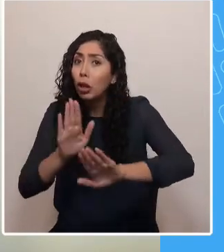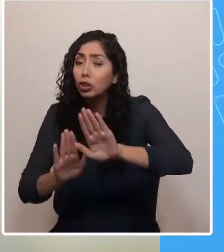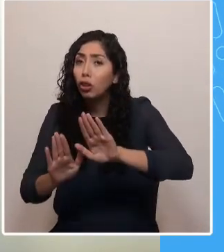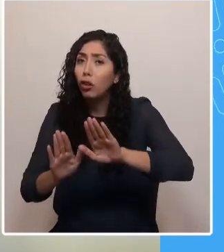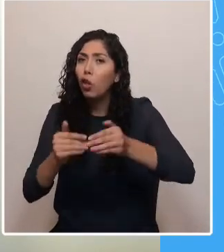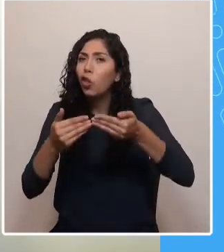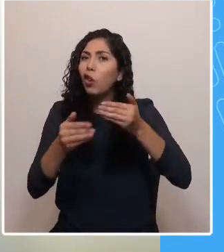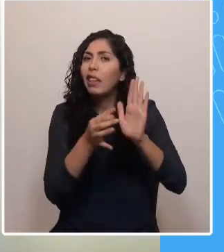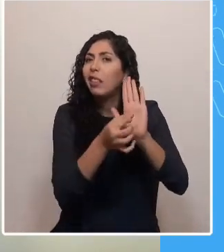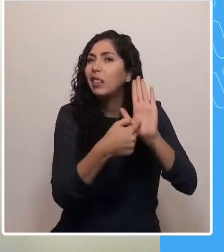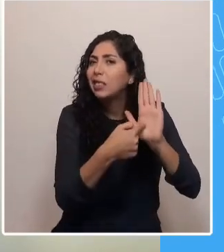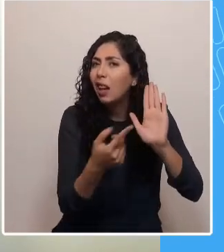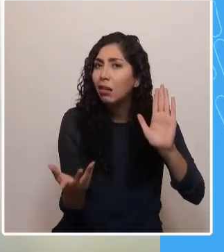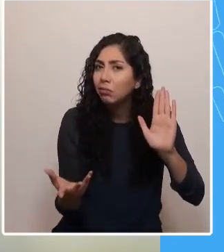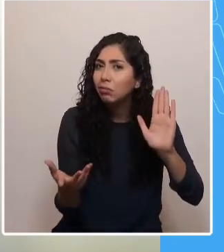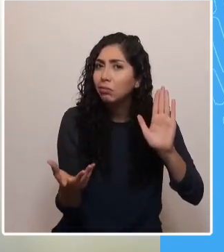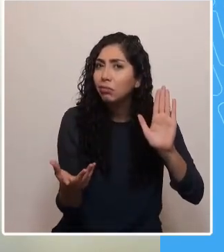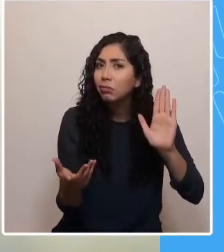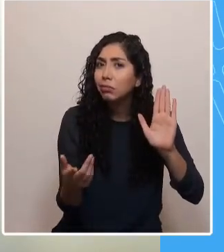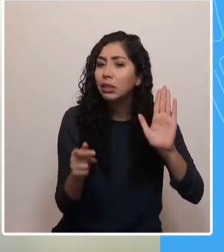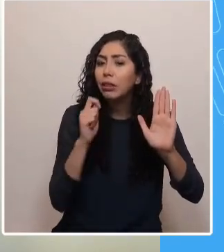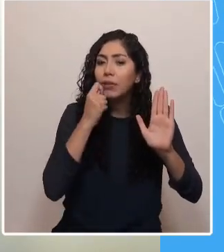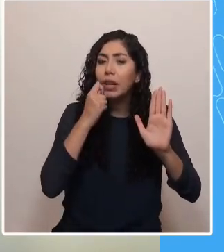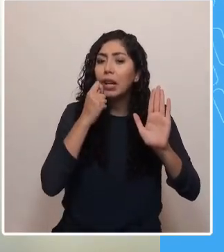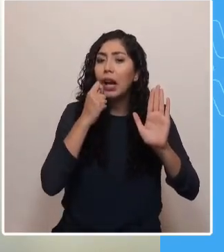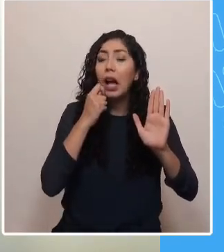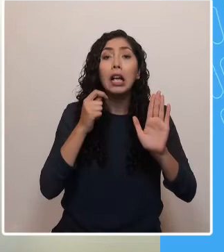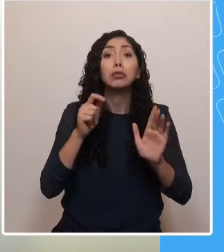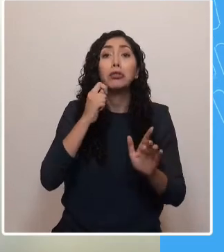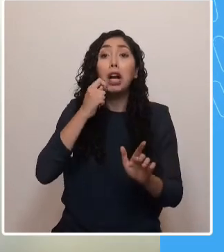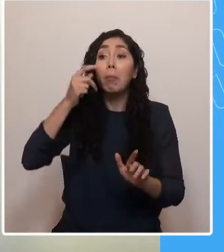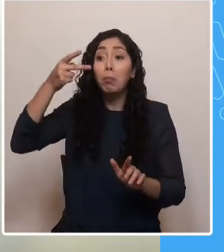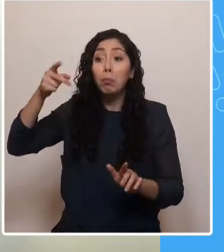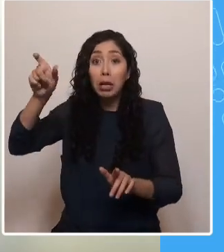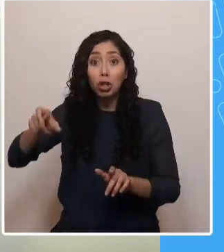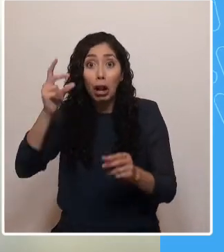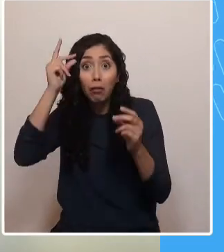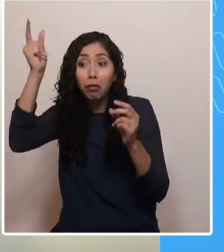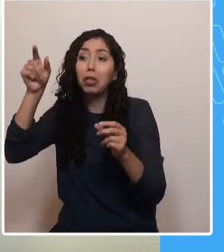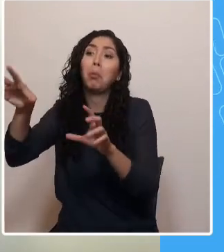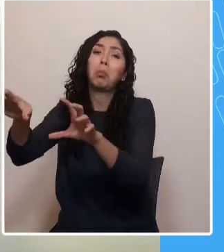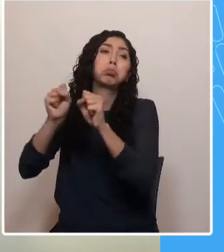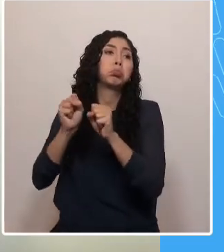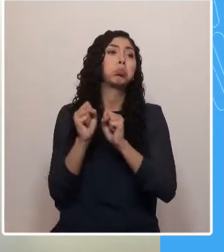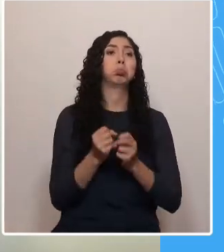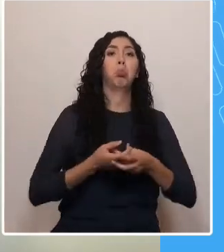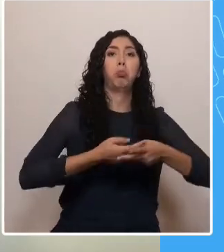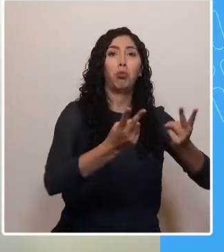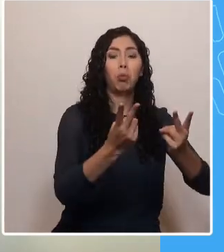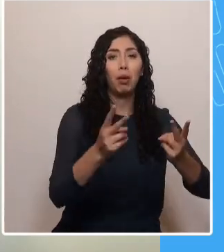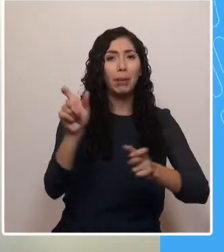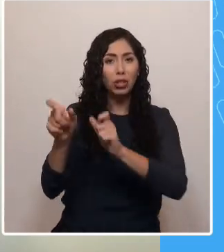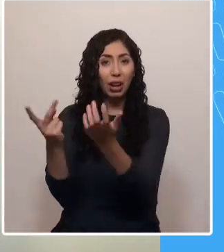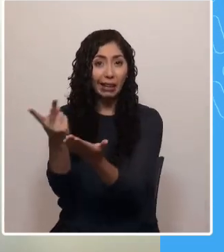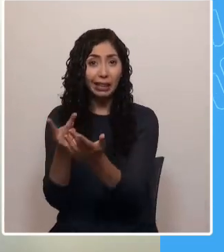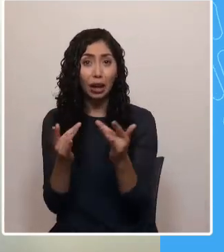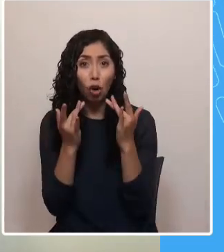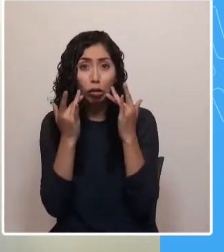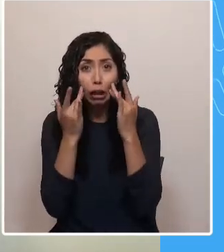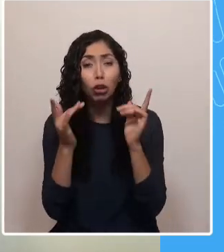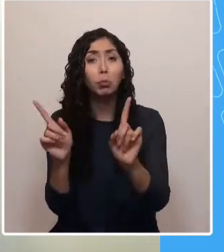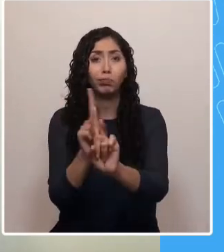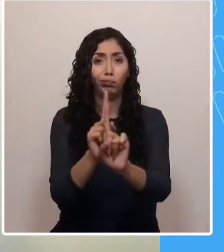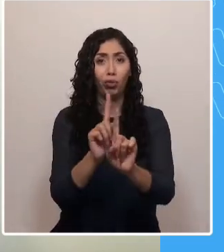en el inciso? Es dominio público de manera pura y simple, y los artistas no están contentos con este inciso. En virtud de